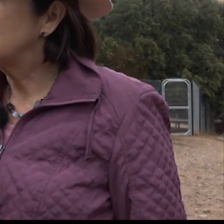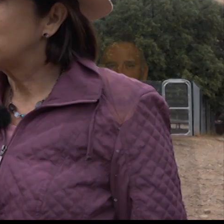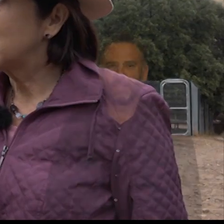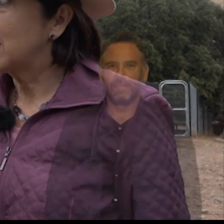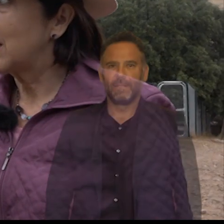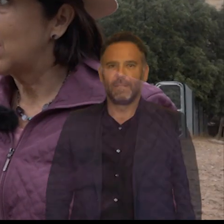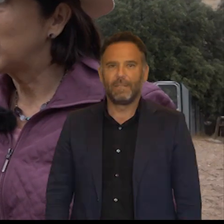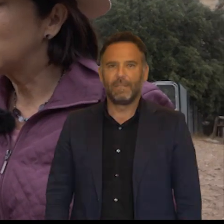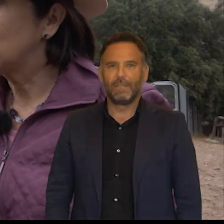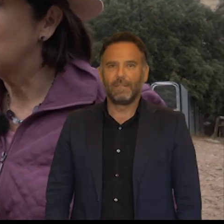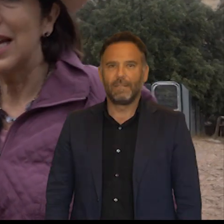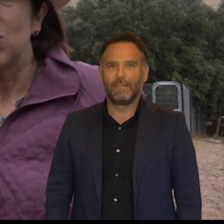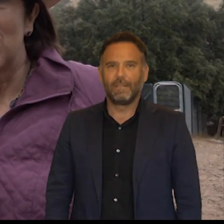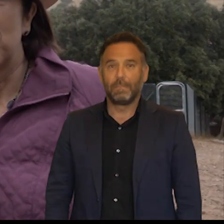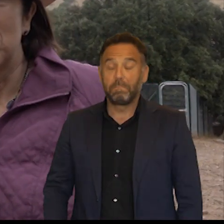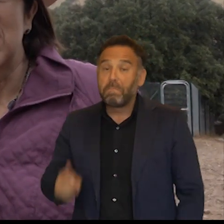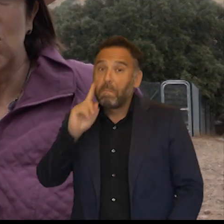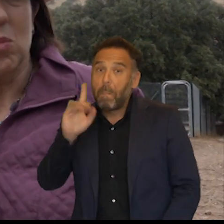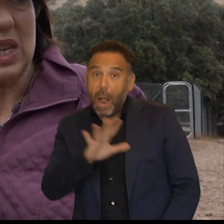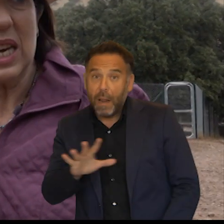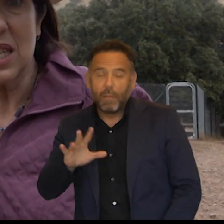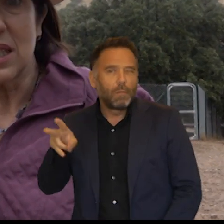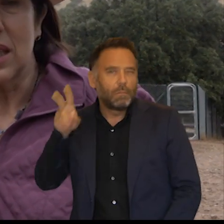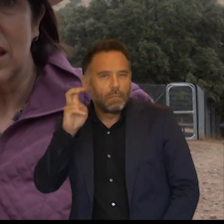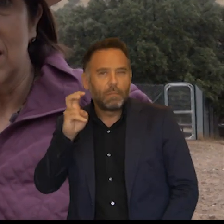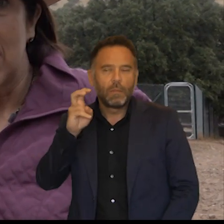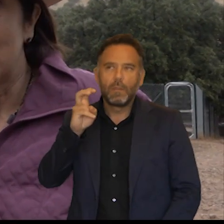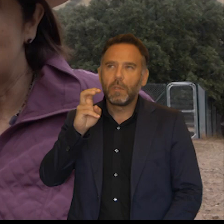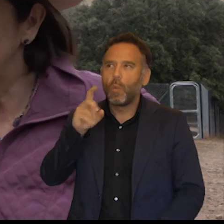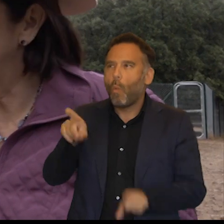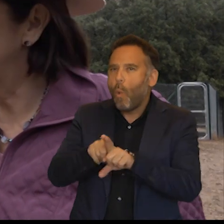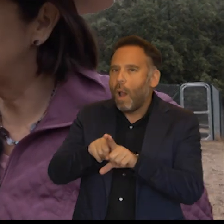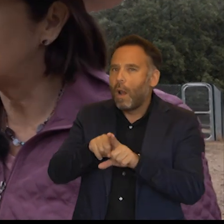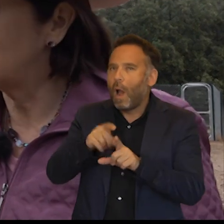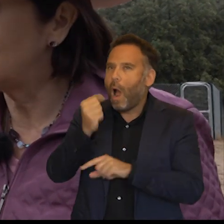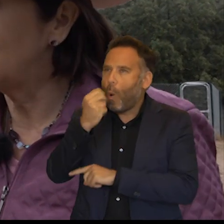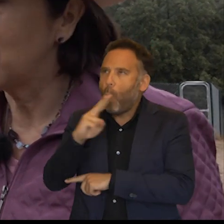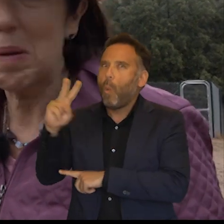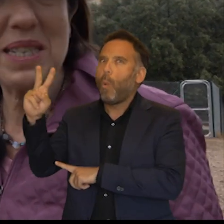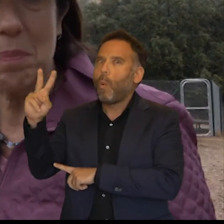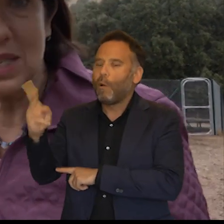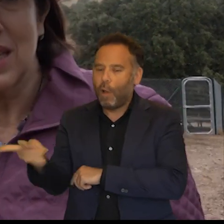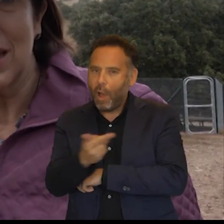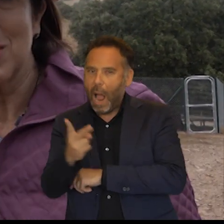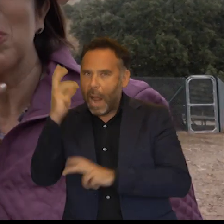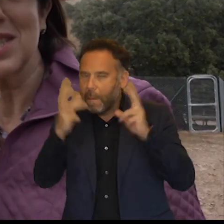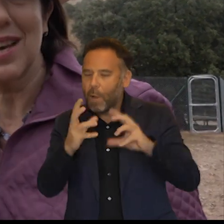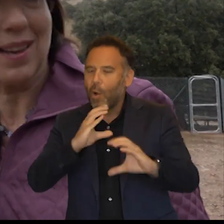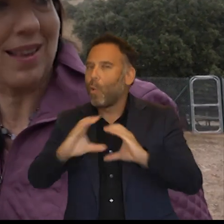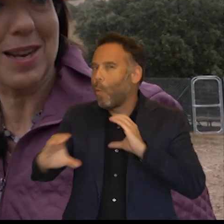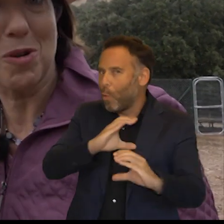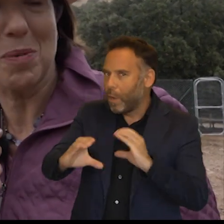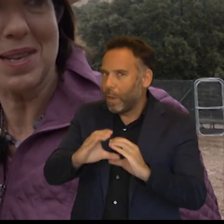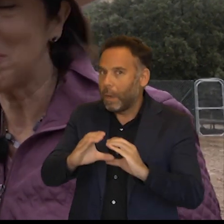Porque la cosa parece que el aullido es una forma de comunicarse entre sí. Entonces, Daniel, a ver si me enseña después